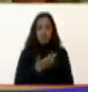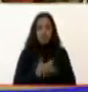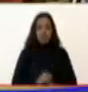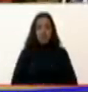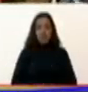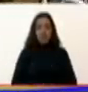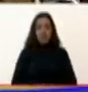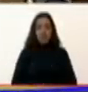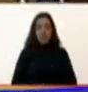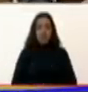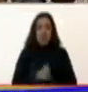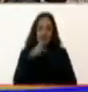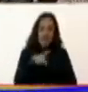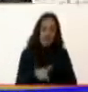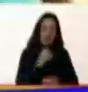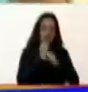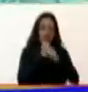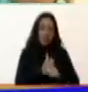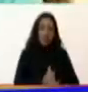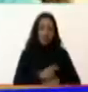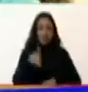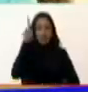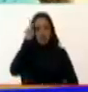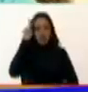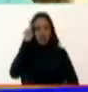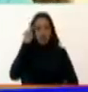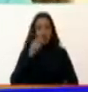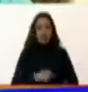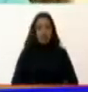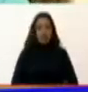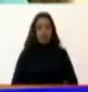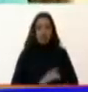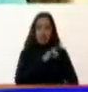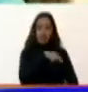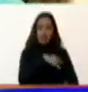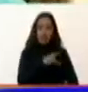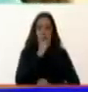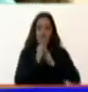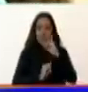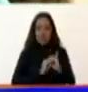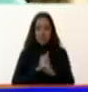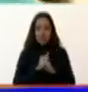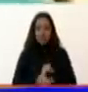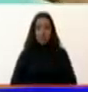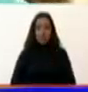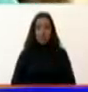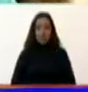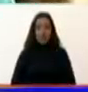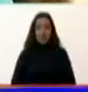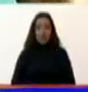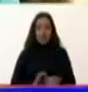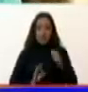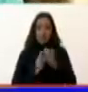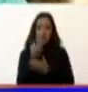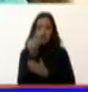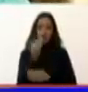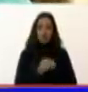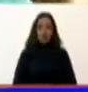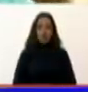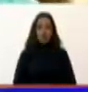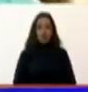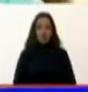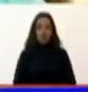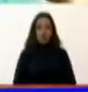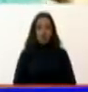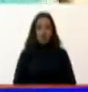te esperamos como profesor titular de esa universidad internacional, titular y fundador. Y que